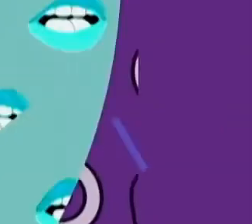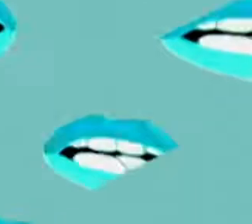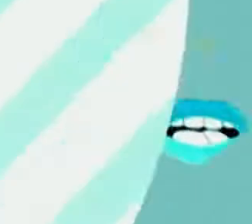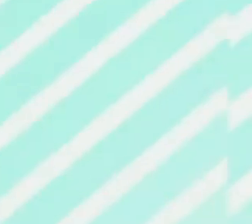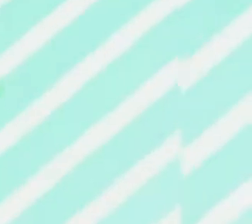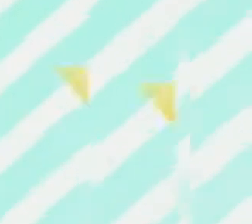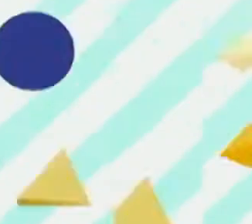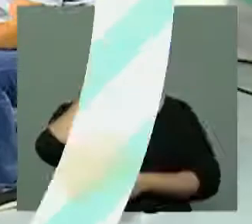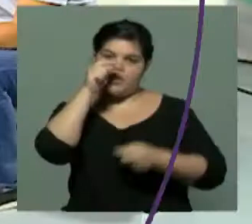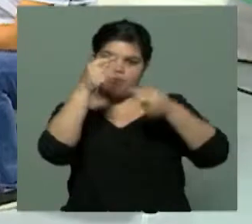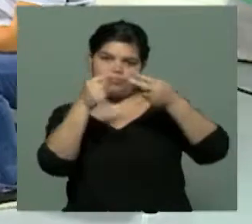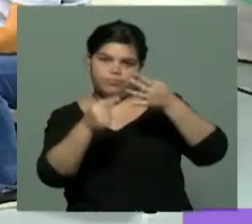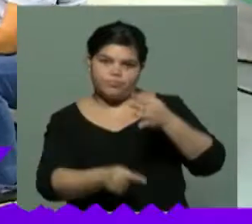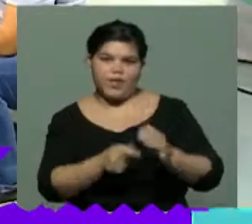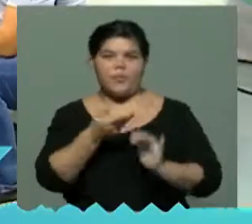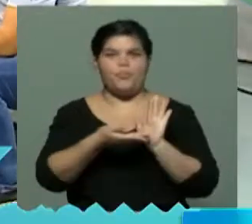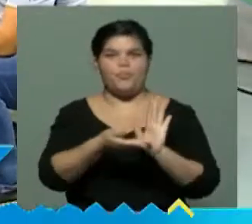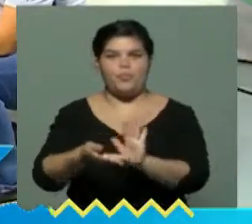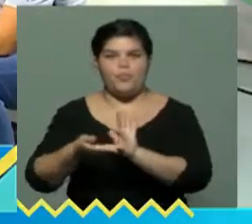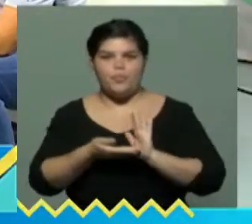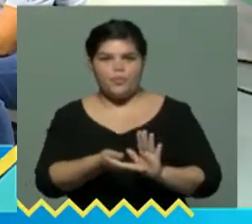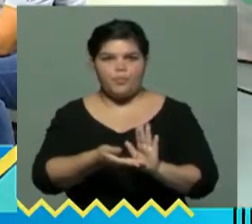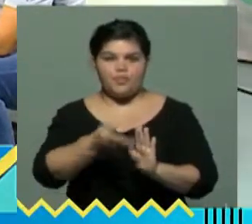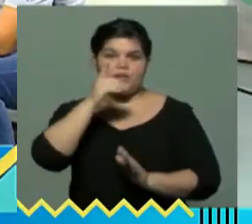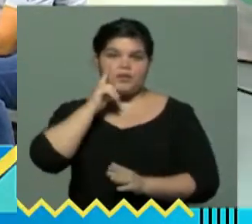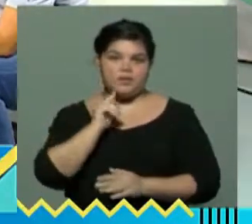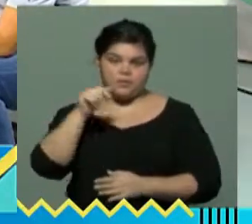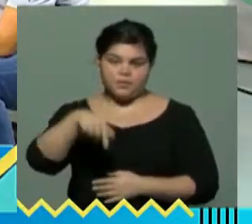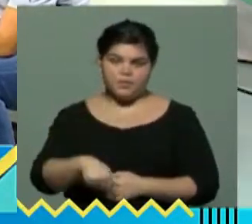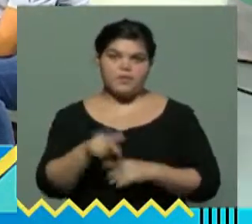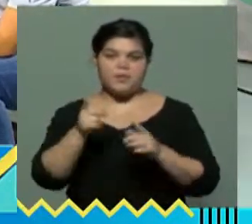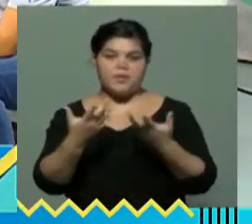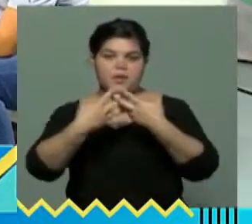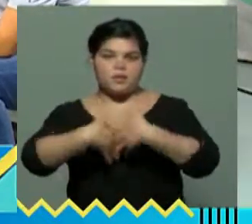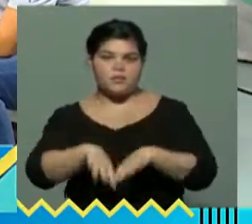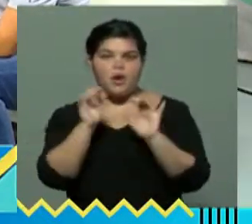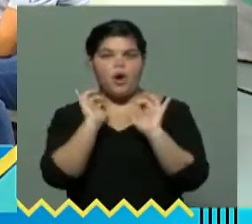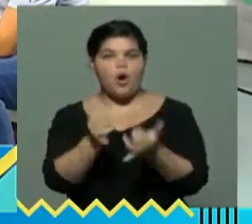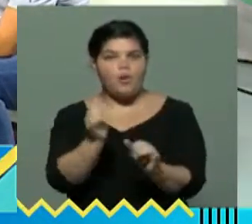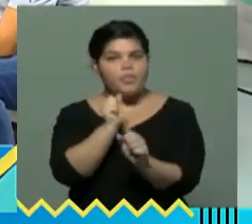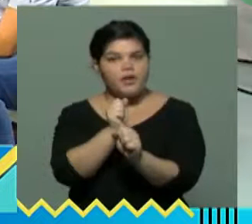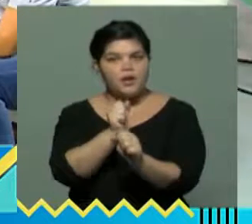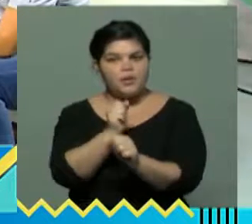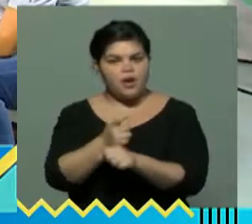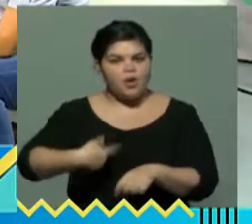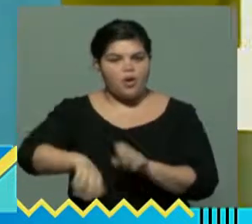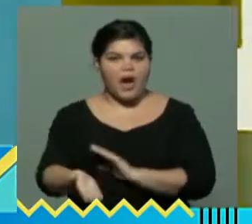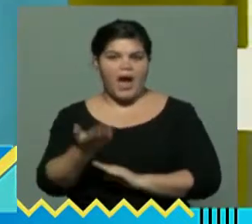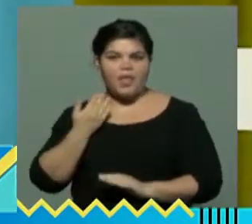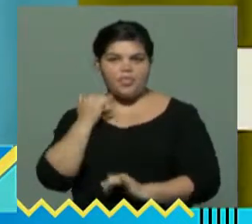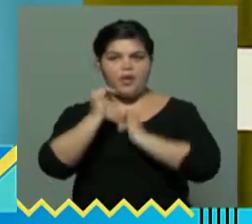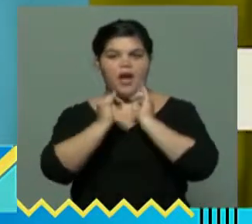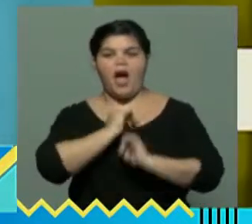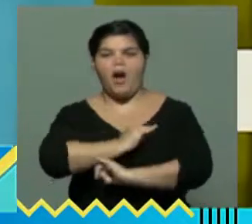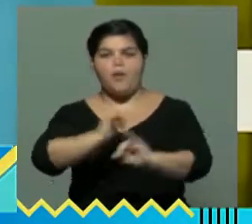Esos son entonces los tweets que nos acompañan y que están relacionados con empleo joven, y como lo habíamos anunciado, queremos conocer y queremos